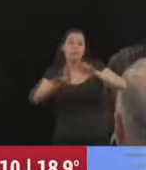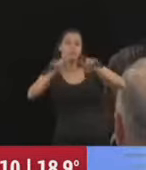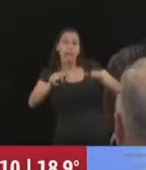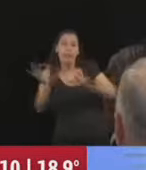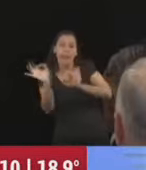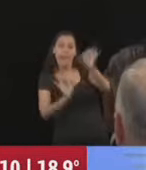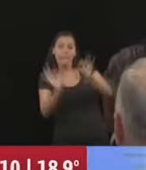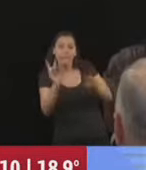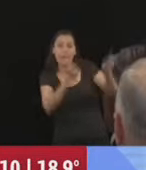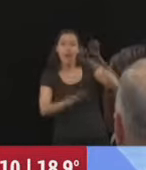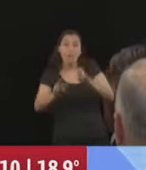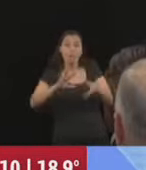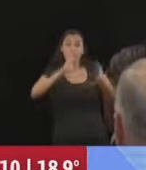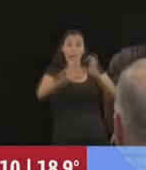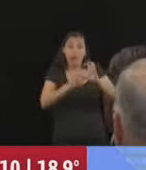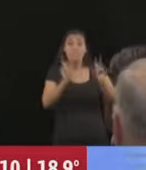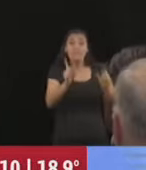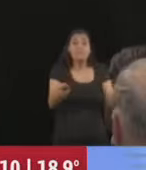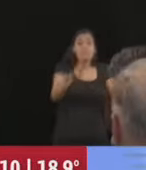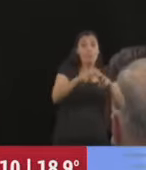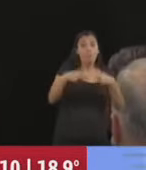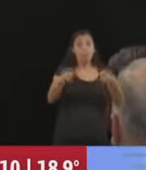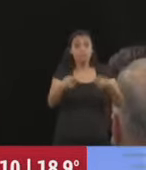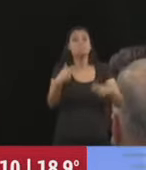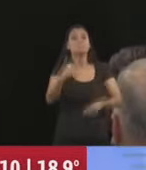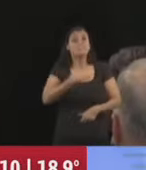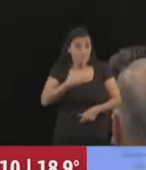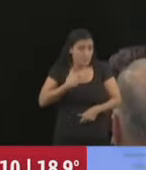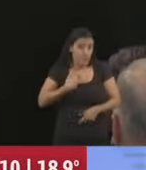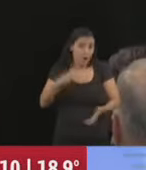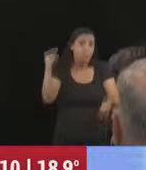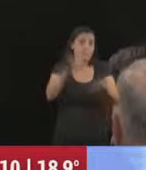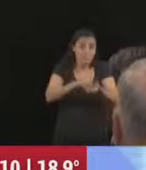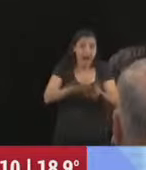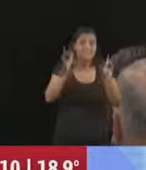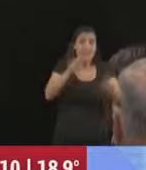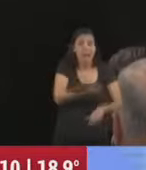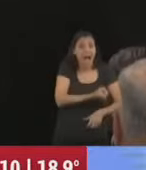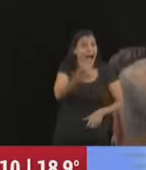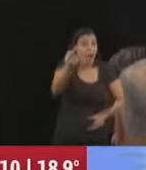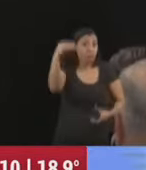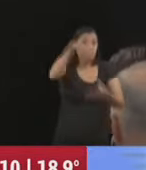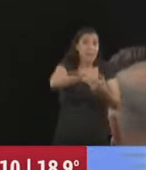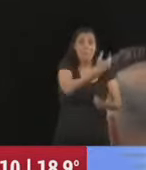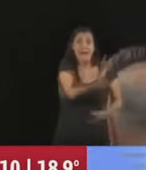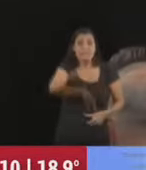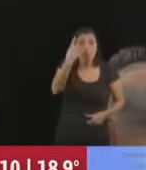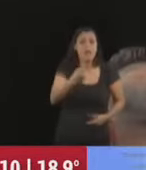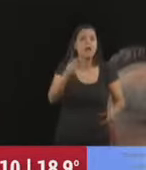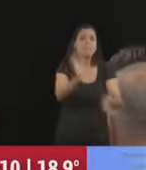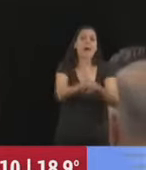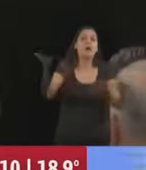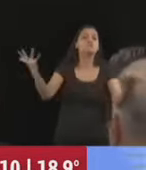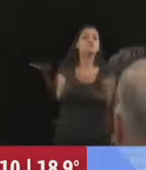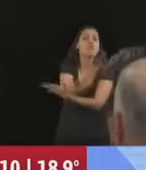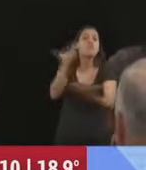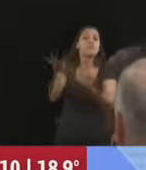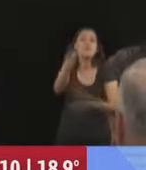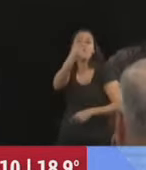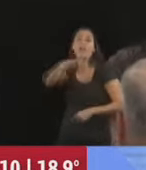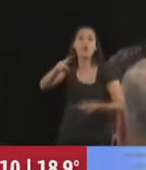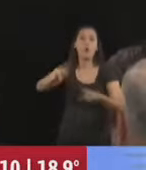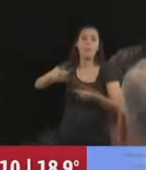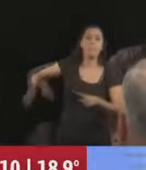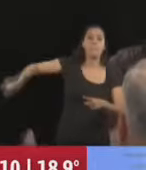de manera considerable los gastos políticos y los gastos de funcionamiento del Estado. Y eso nos ha permitido